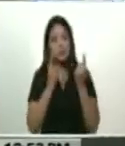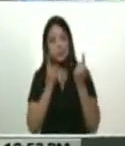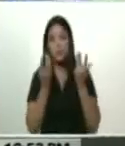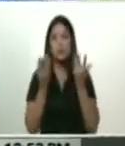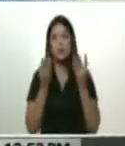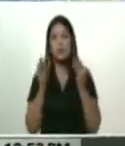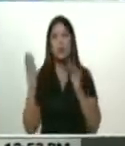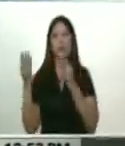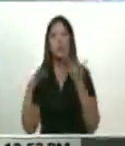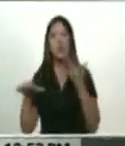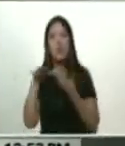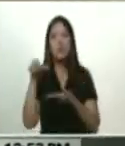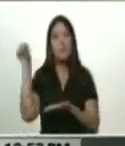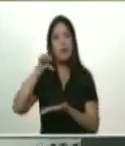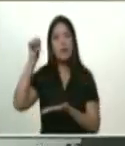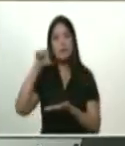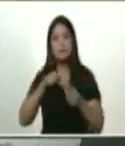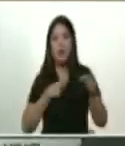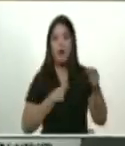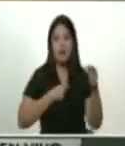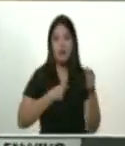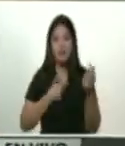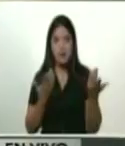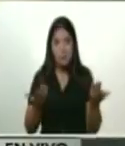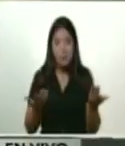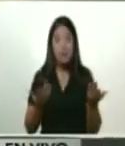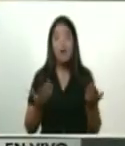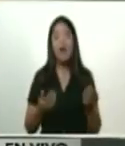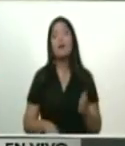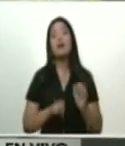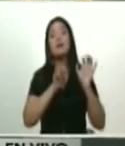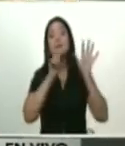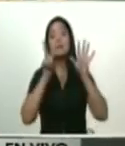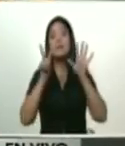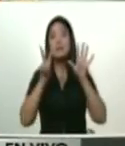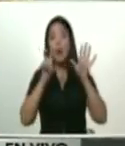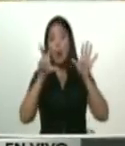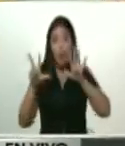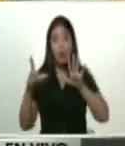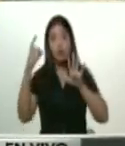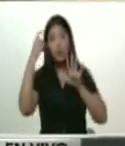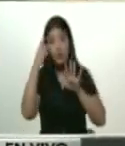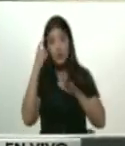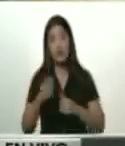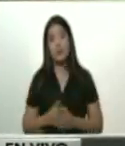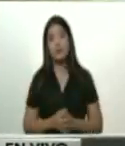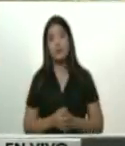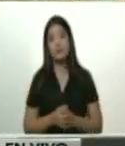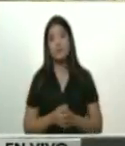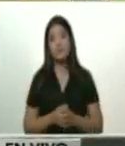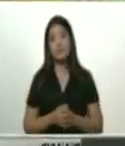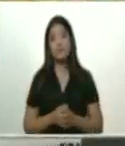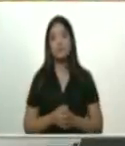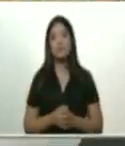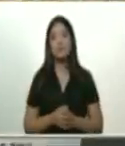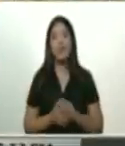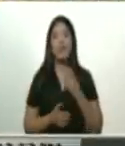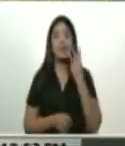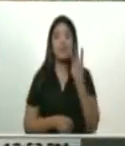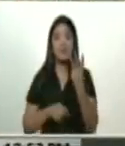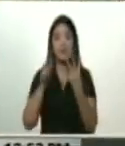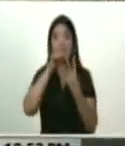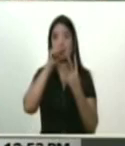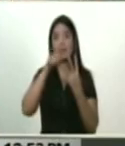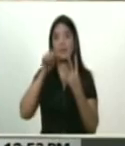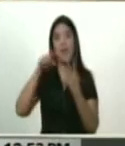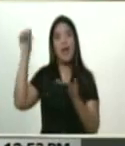el Suena Caracas Salsa. Lo que hicimos fue, de los 8 días que va a durar el festival, le hemos dedicado 3 a la